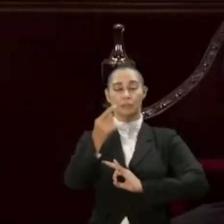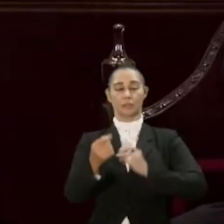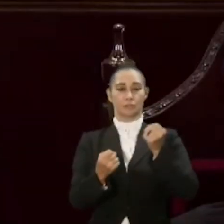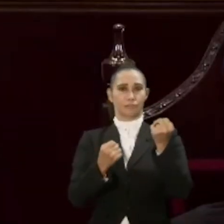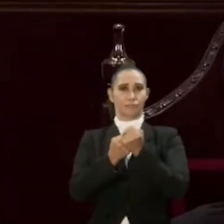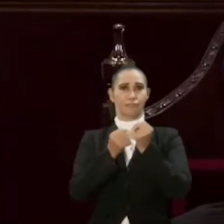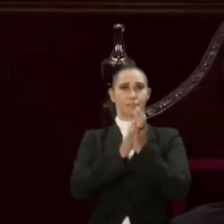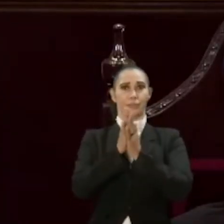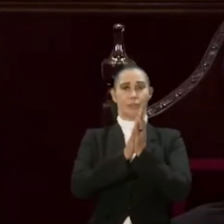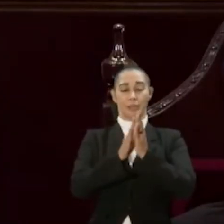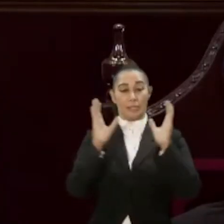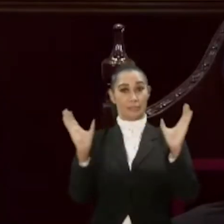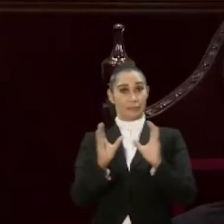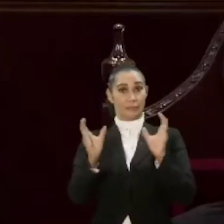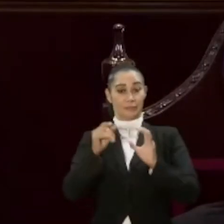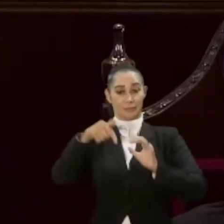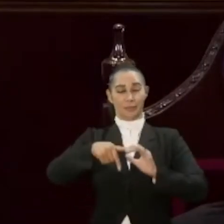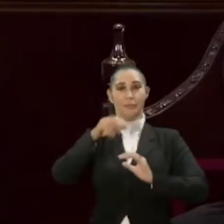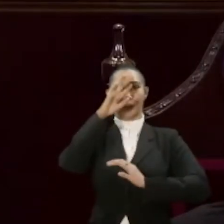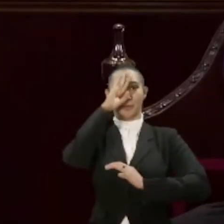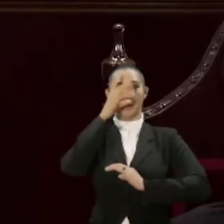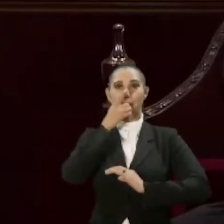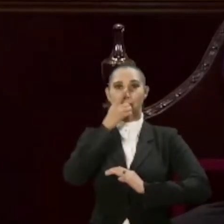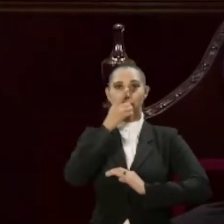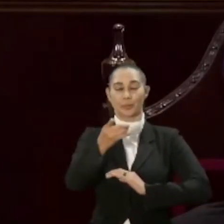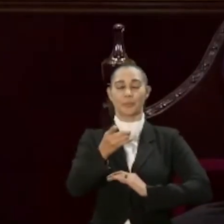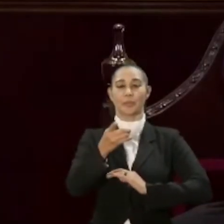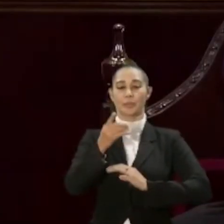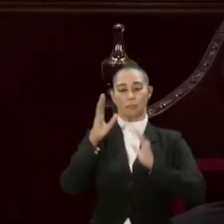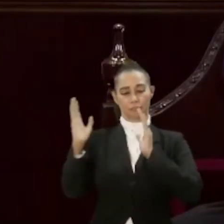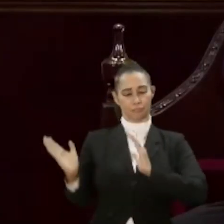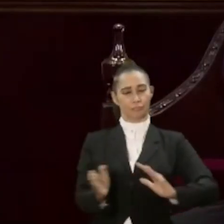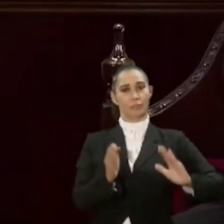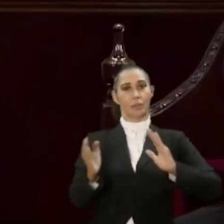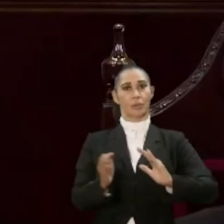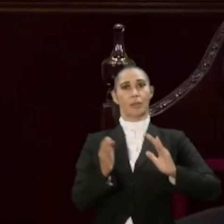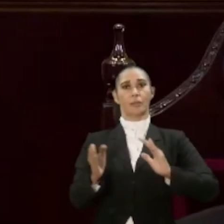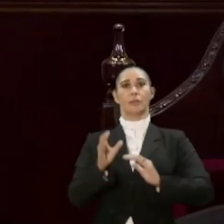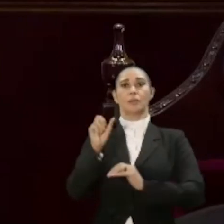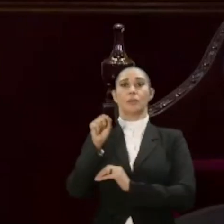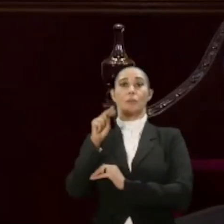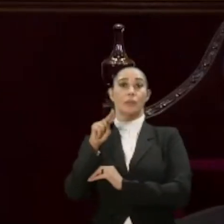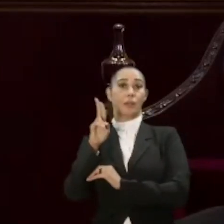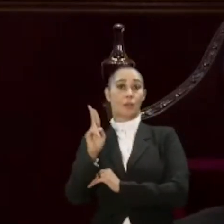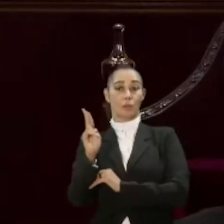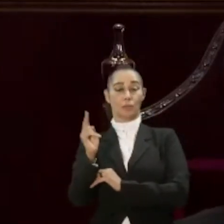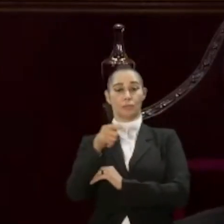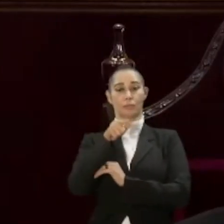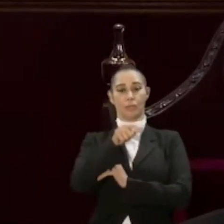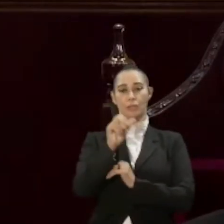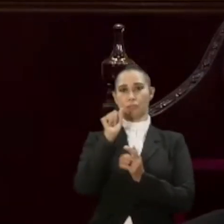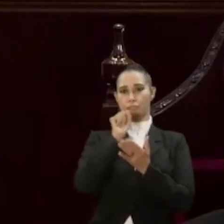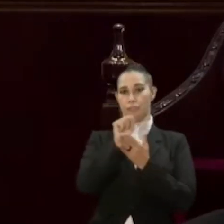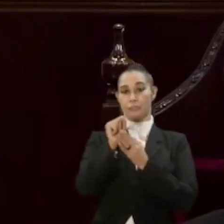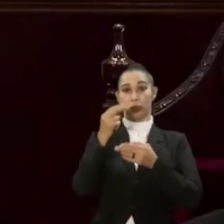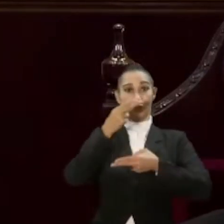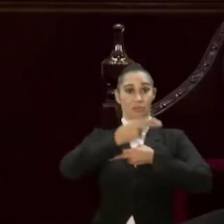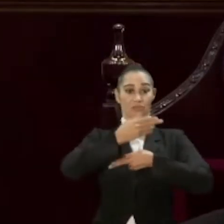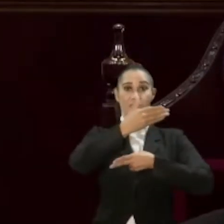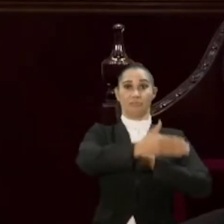impacto que ha tenido el activismo de la República Dominicana en la Organización de las Naciones Unidas frente a la situación